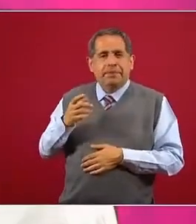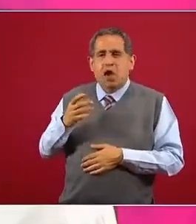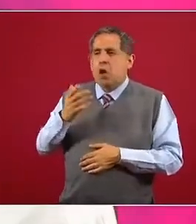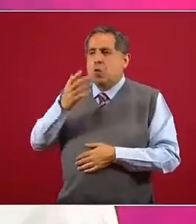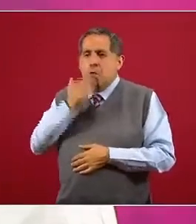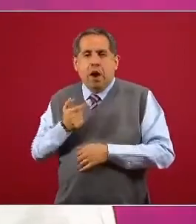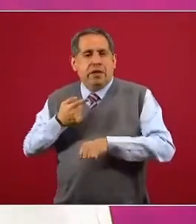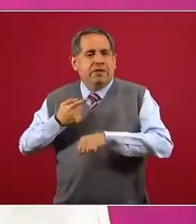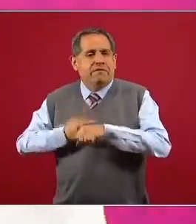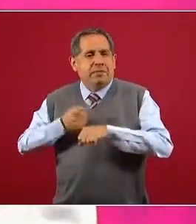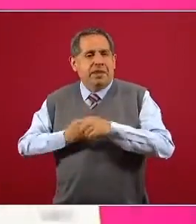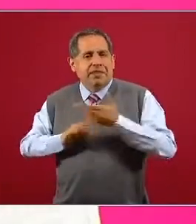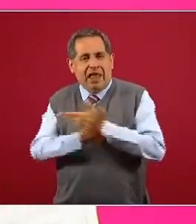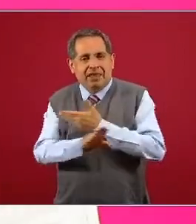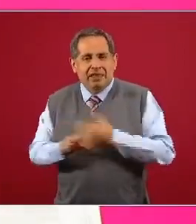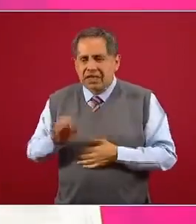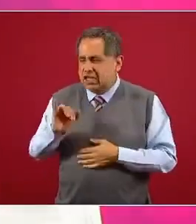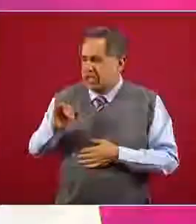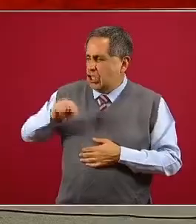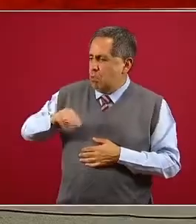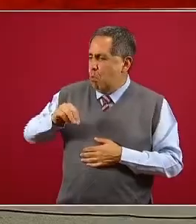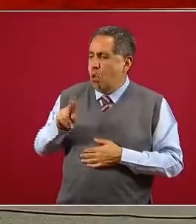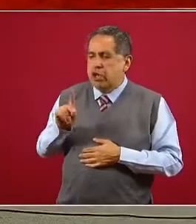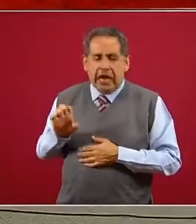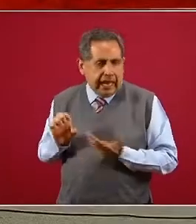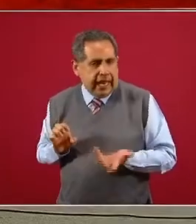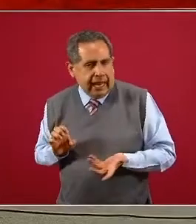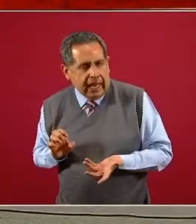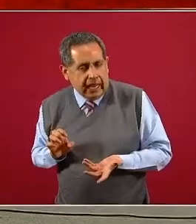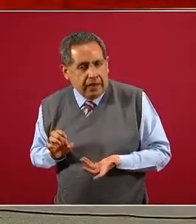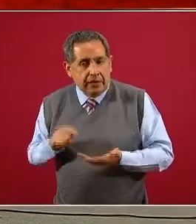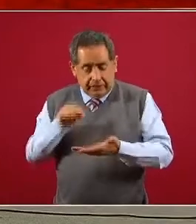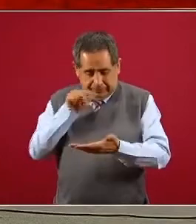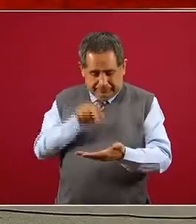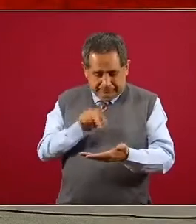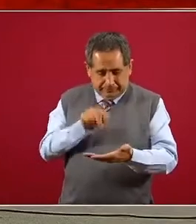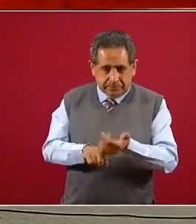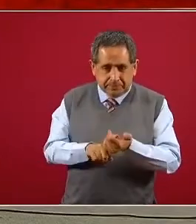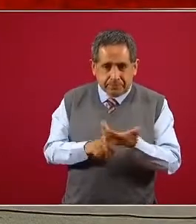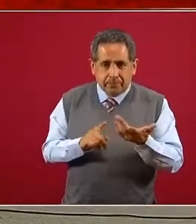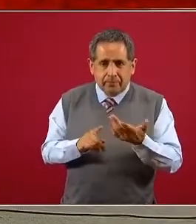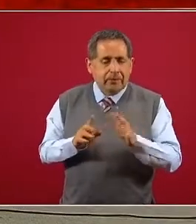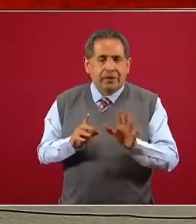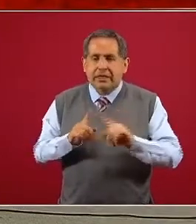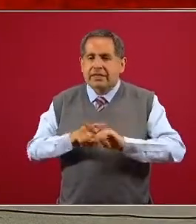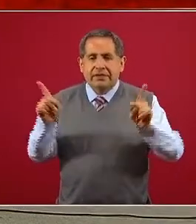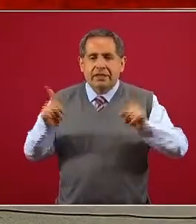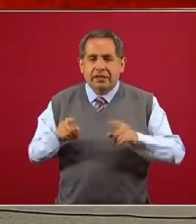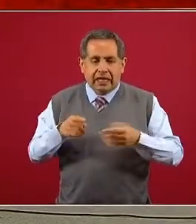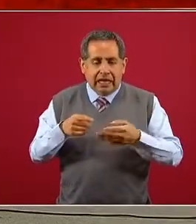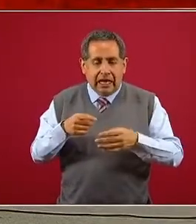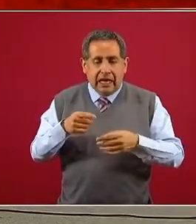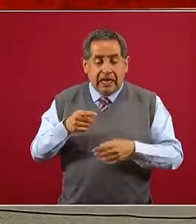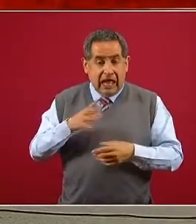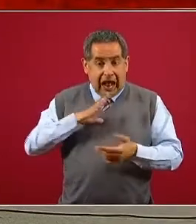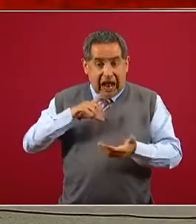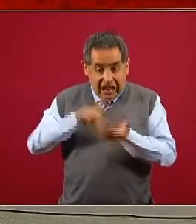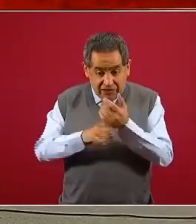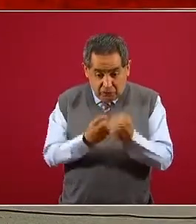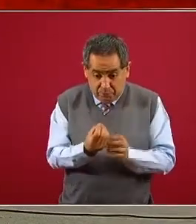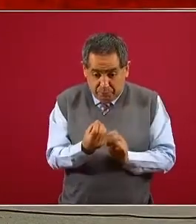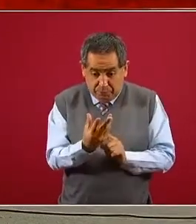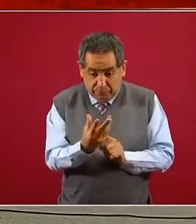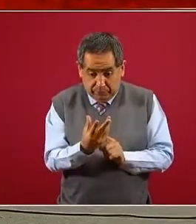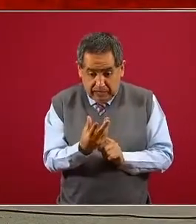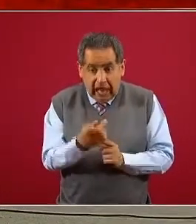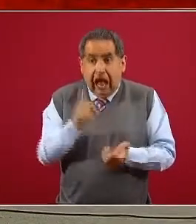no tiene. Y la interpretación de los anticuerpos es historia de infección, no es